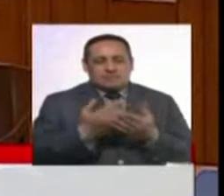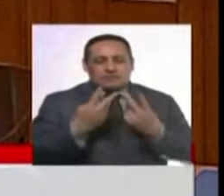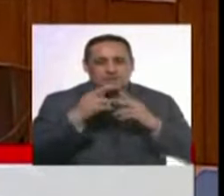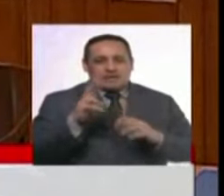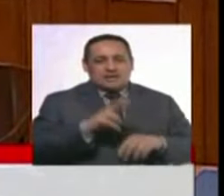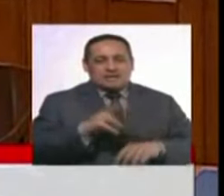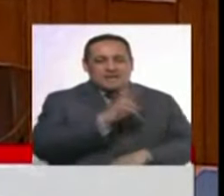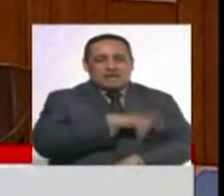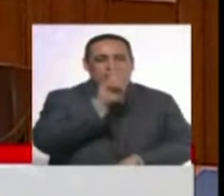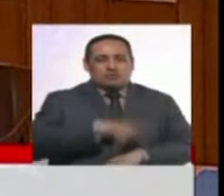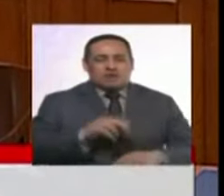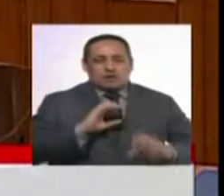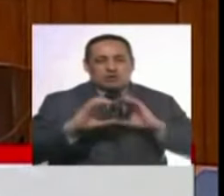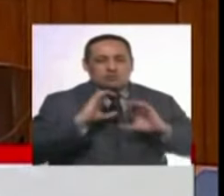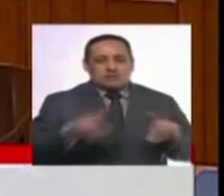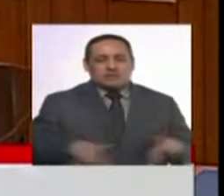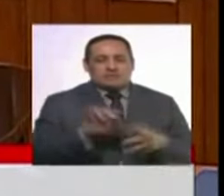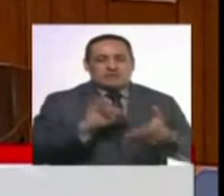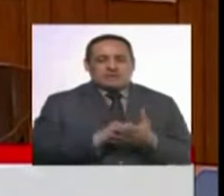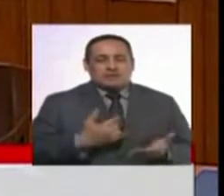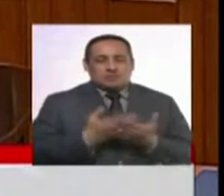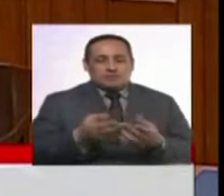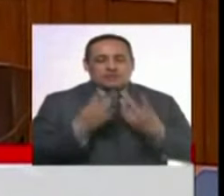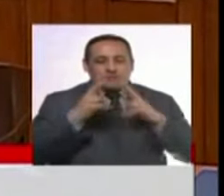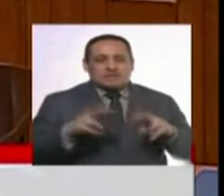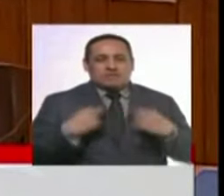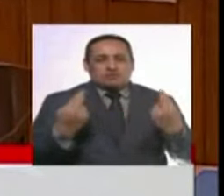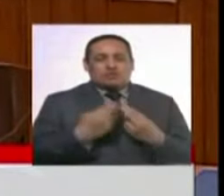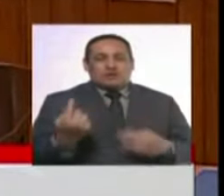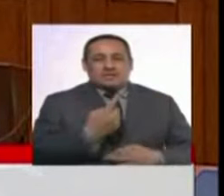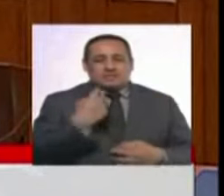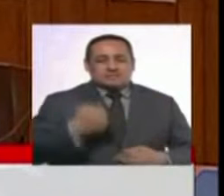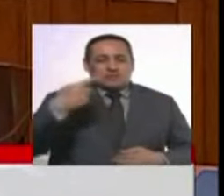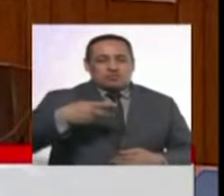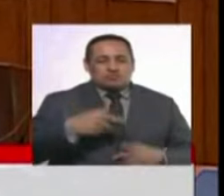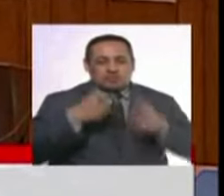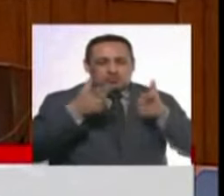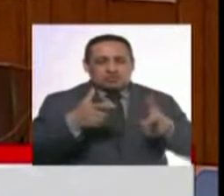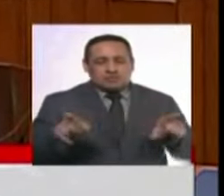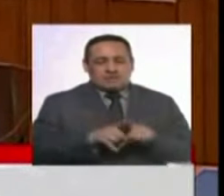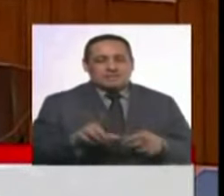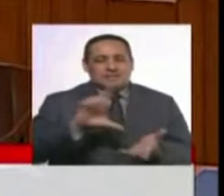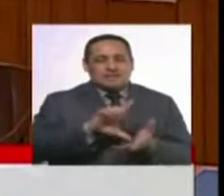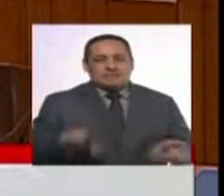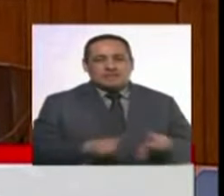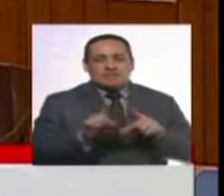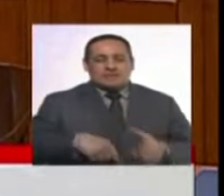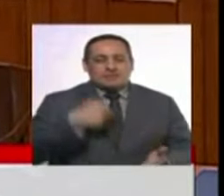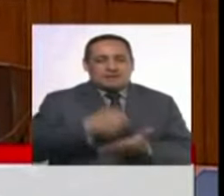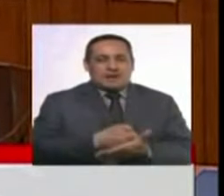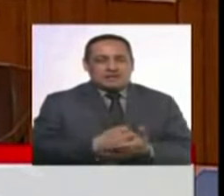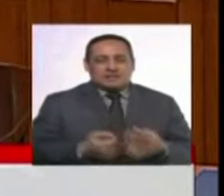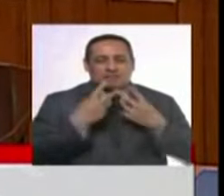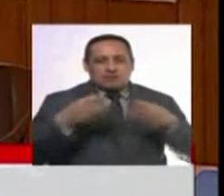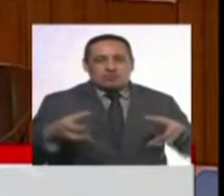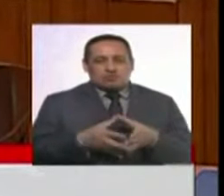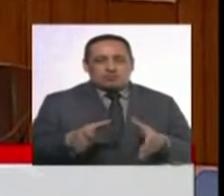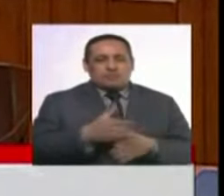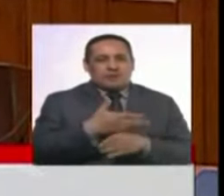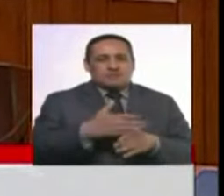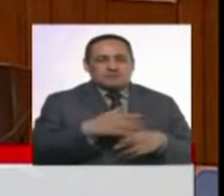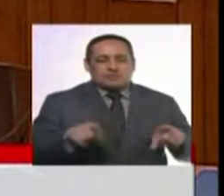Regional de ayacucho comunica que la que la reunión de prefecto y su prefectos en la Ciudad de Lima fue sufragada por los